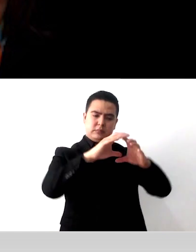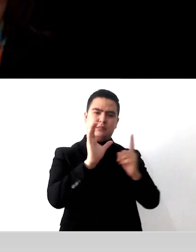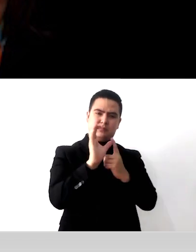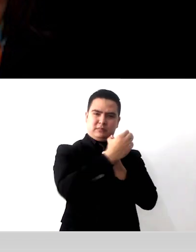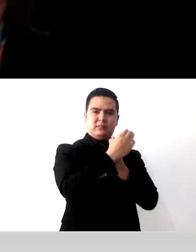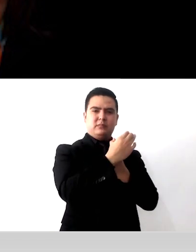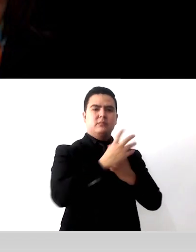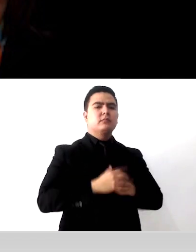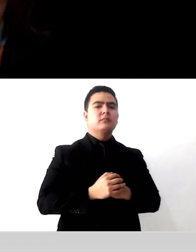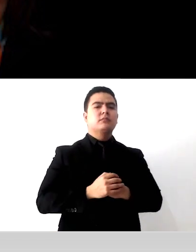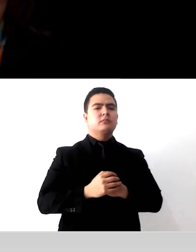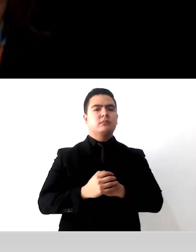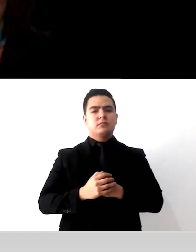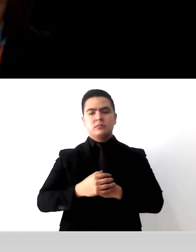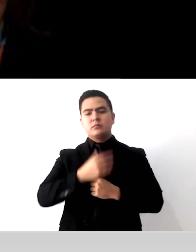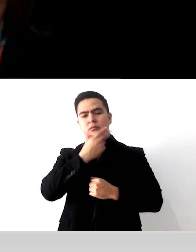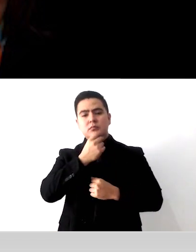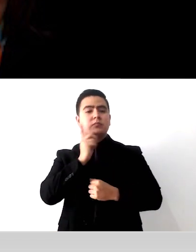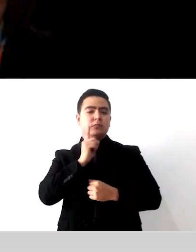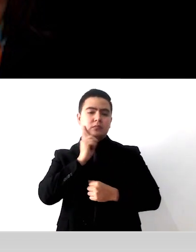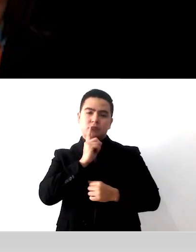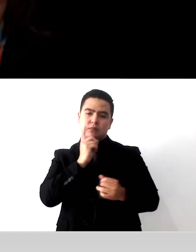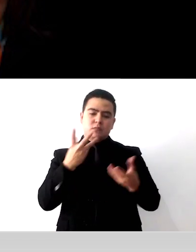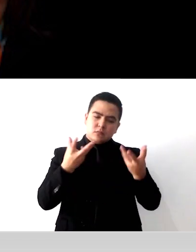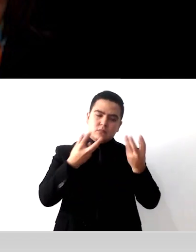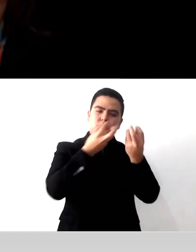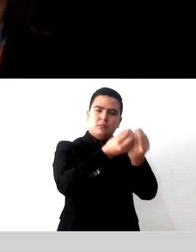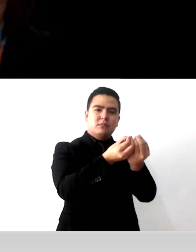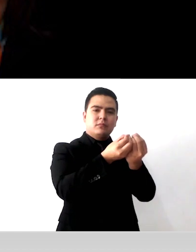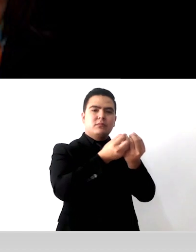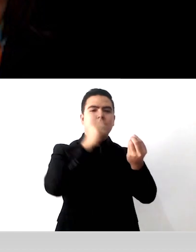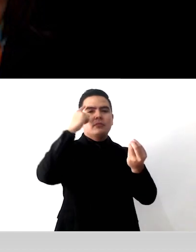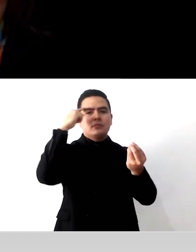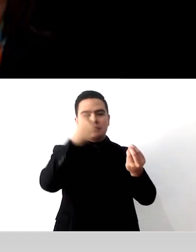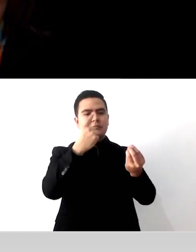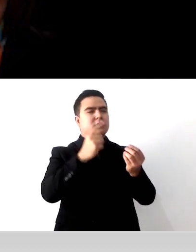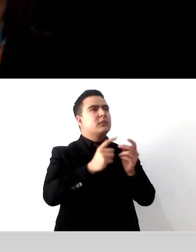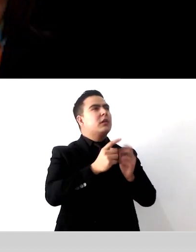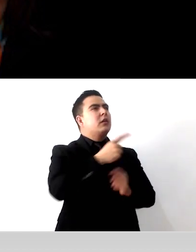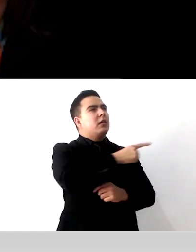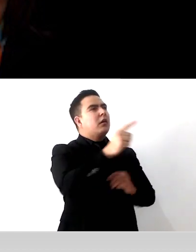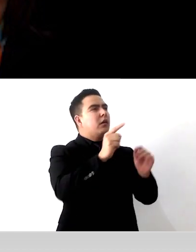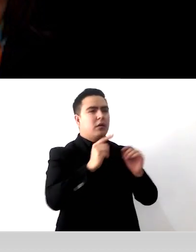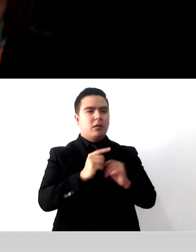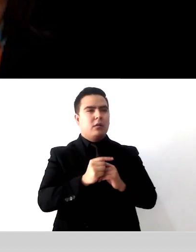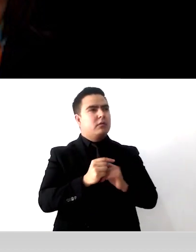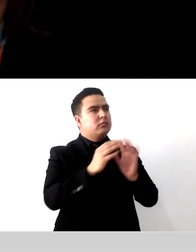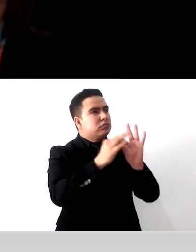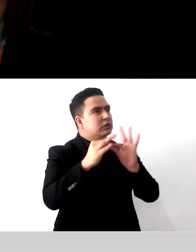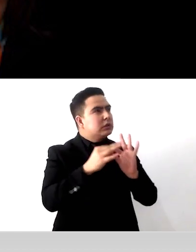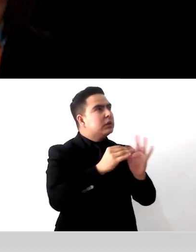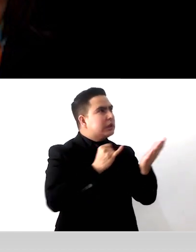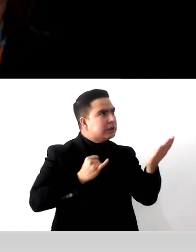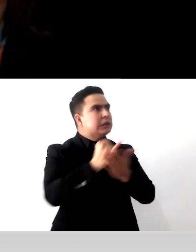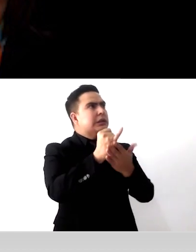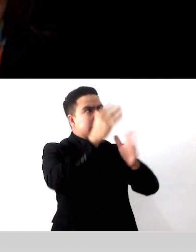solamente estén en las comisiones, presidiendo comisiones, que los hombres consideran que son las que les